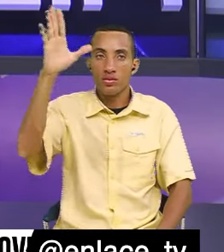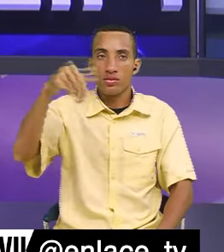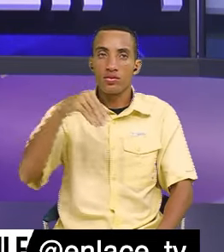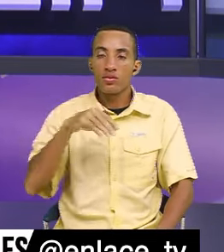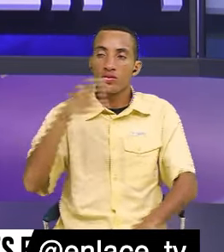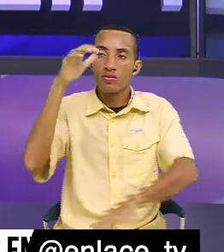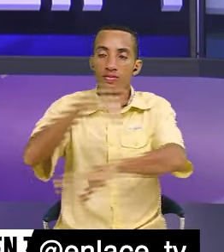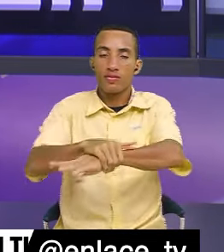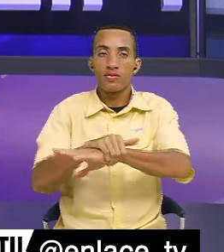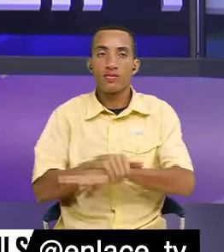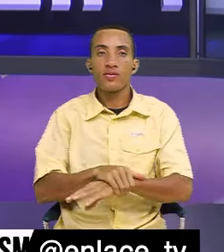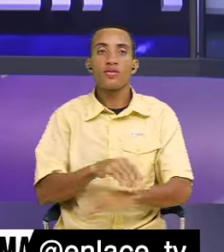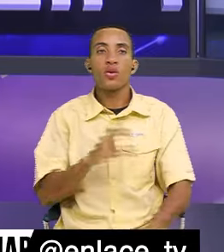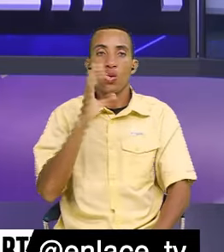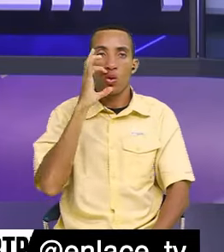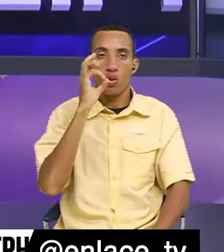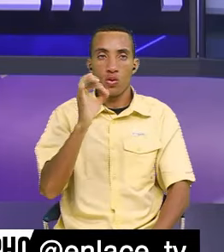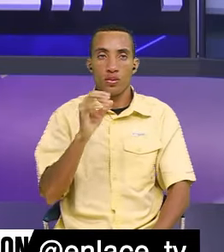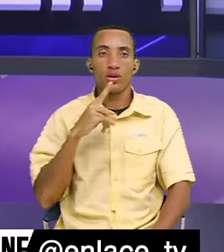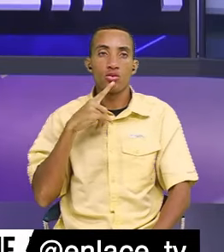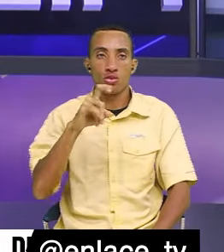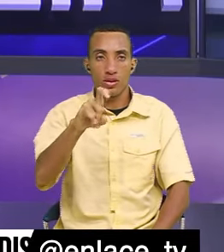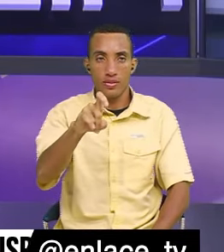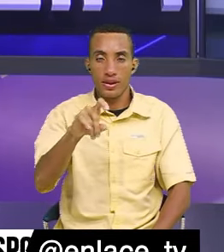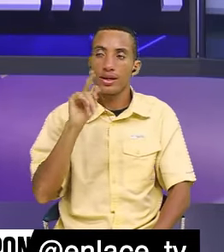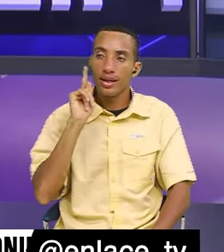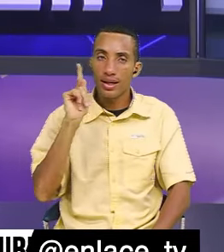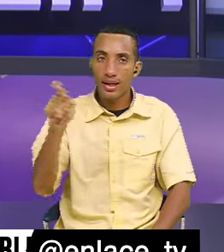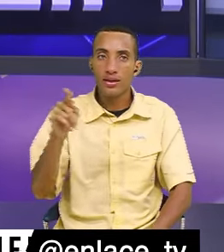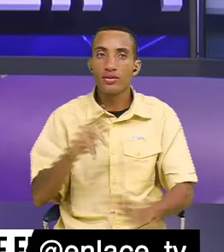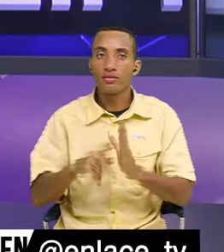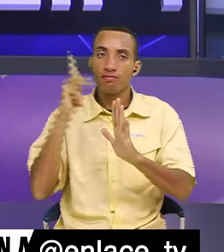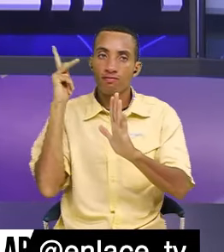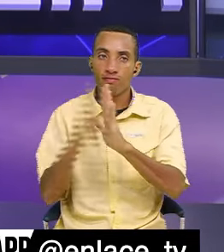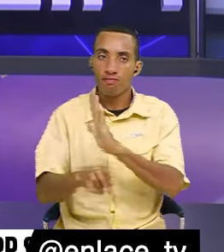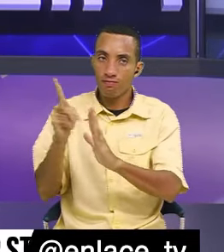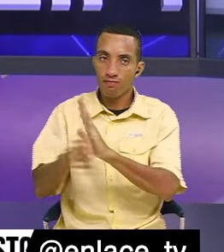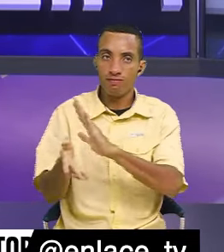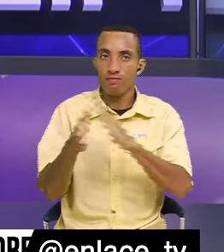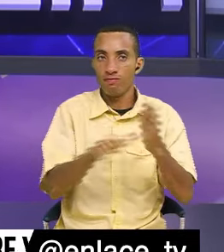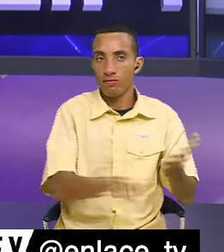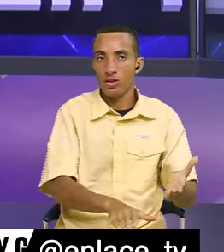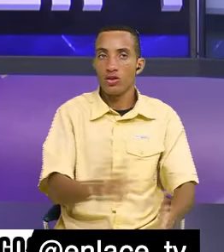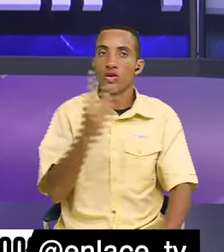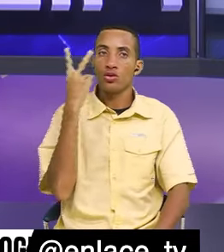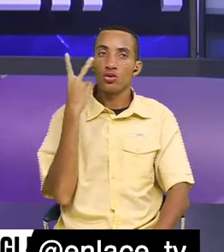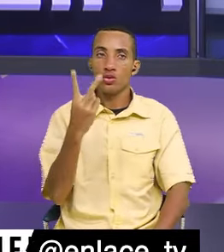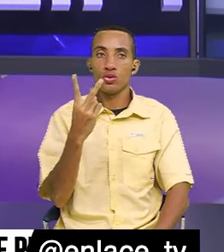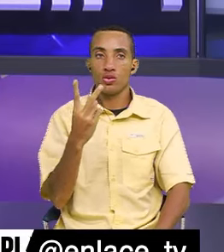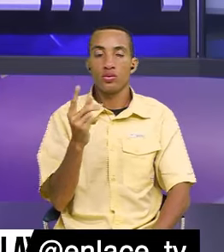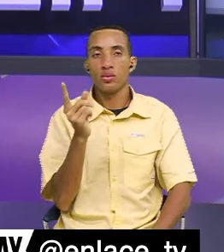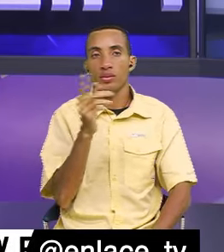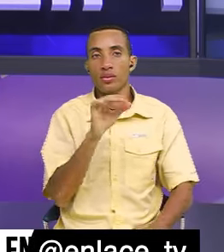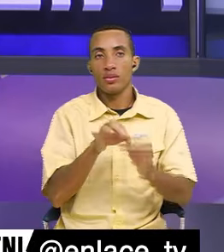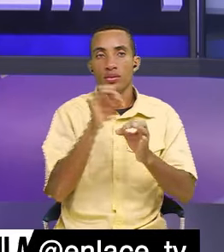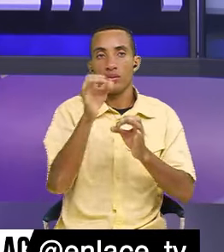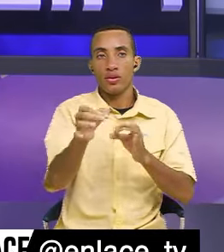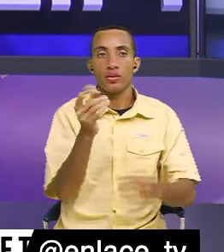Magdalena Medio. Se les responsabiliza de ser los autores materiales de 2 homicidios cometidos en San Pablo y Puerto